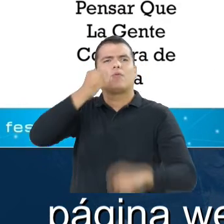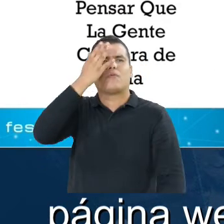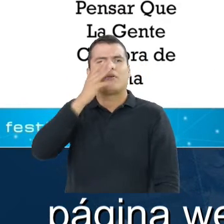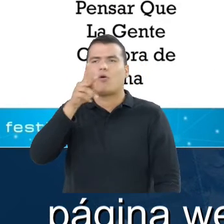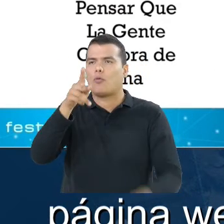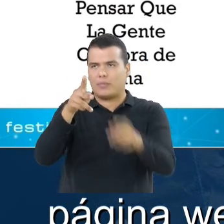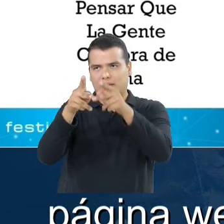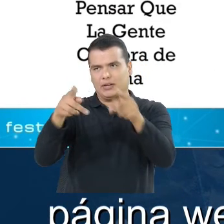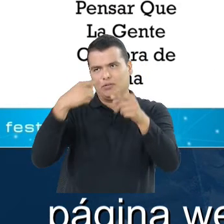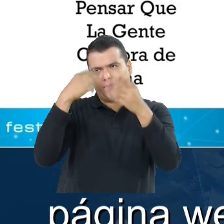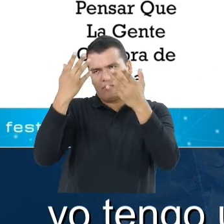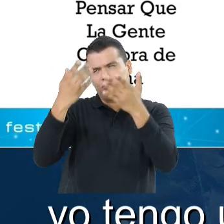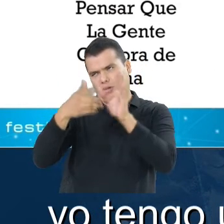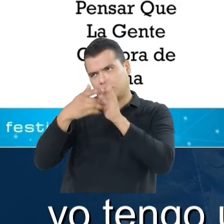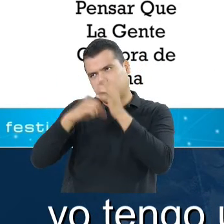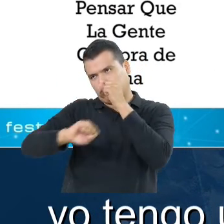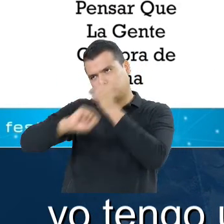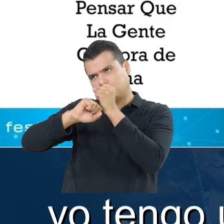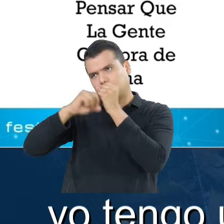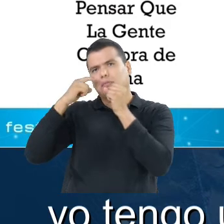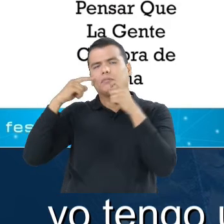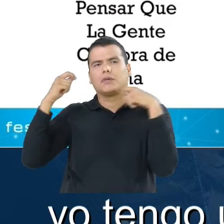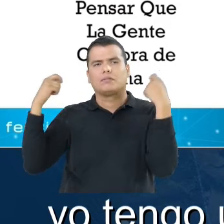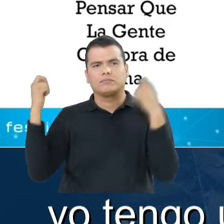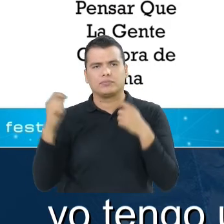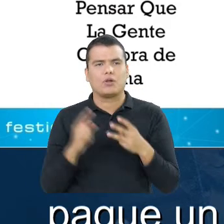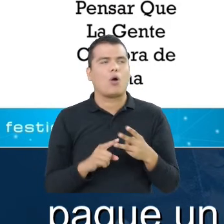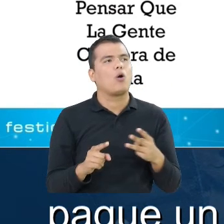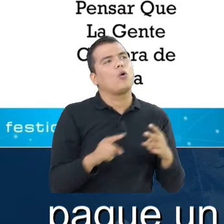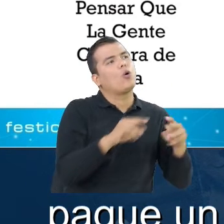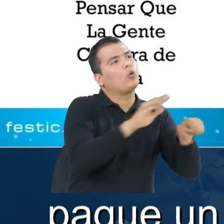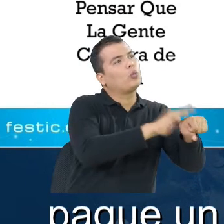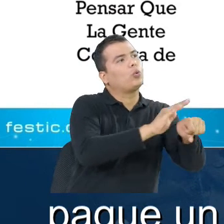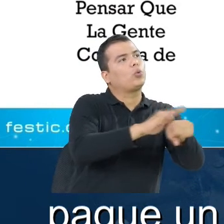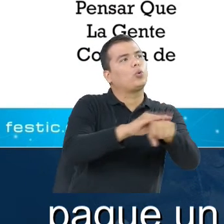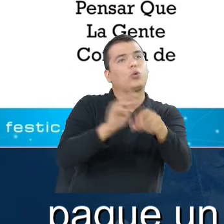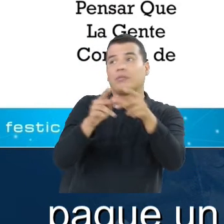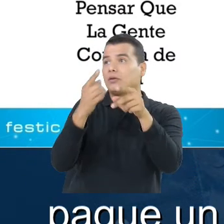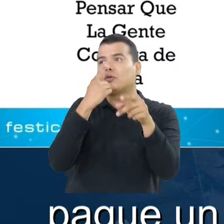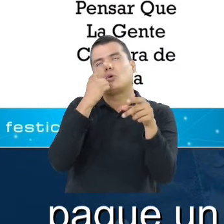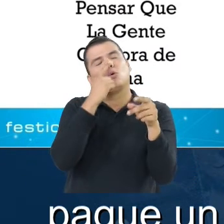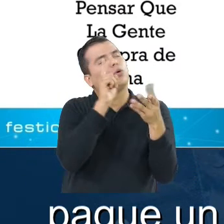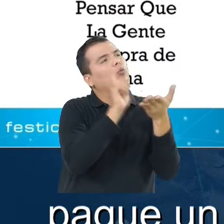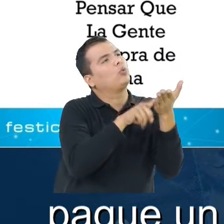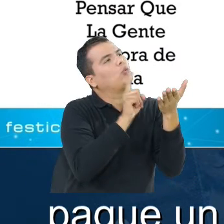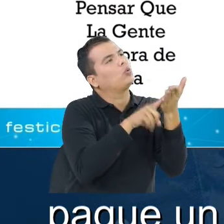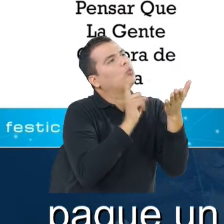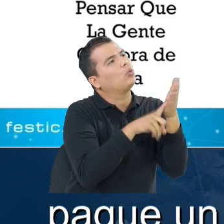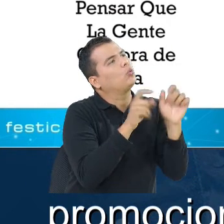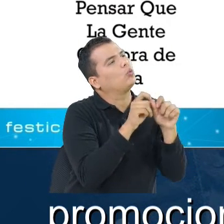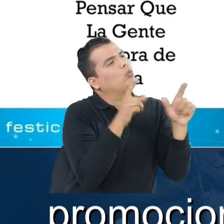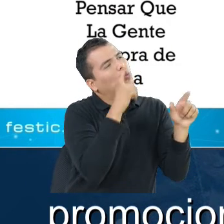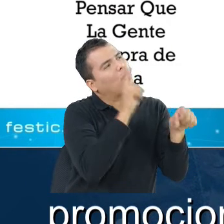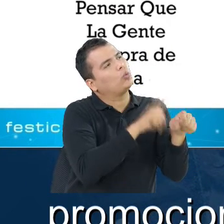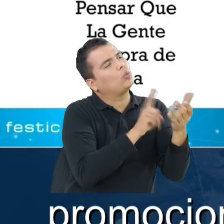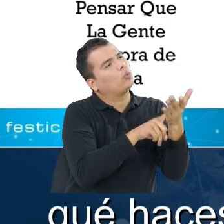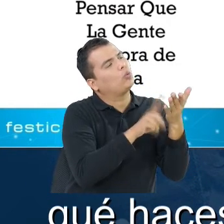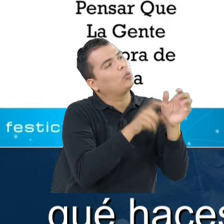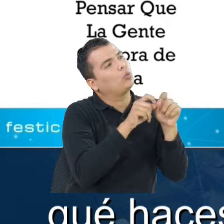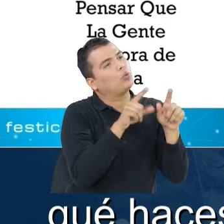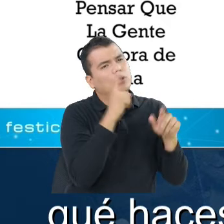para que de pronto promocione mi producto, o el voz a voz que hago es buenísimo y la gente va mucho a mi website después de que yo lo invito a que me